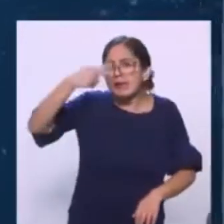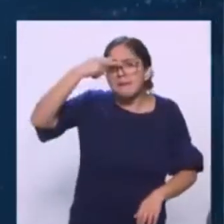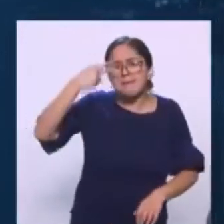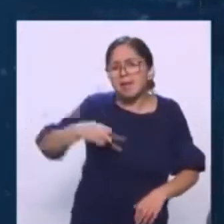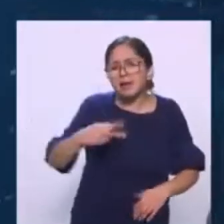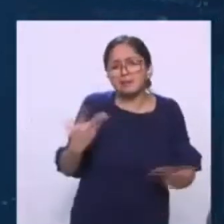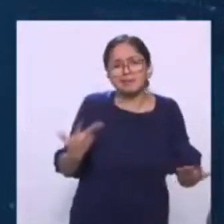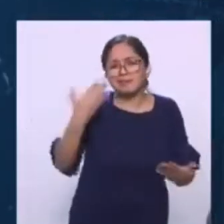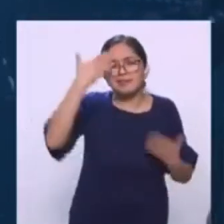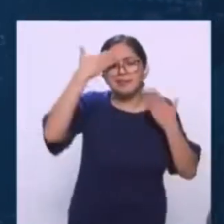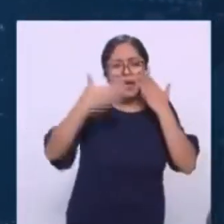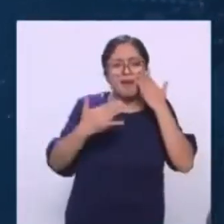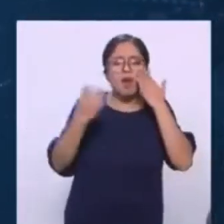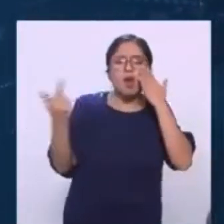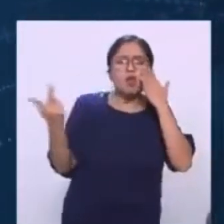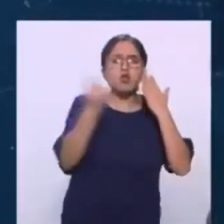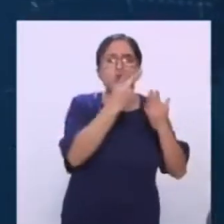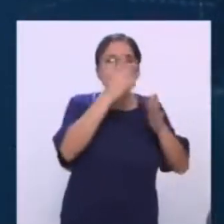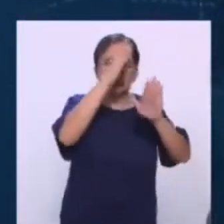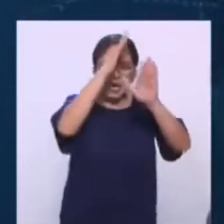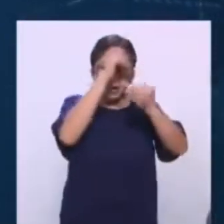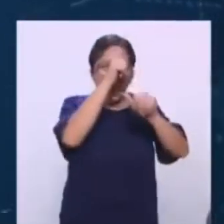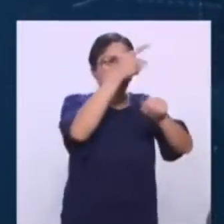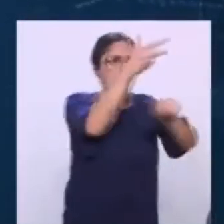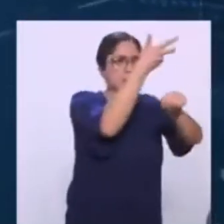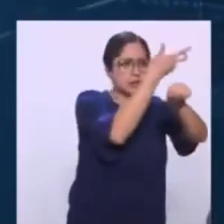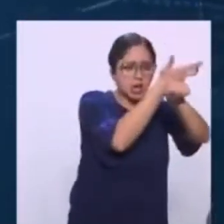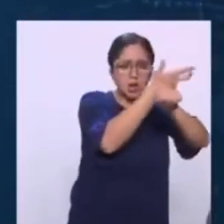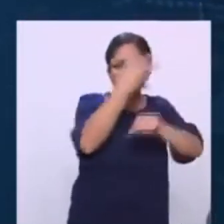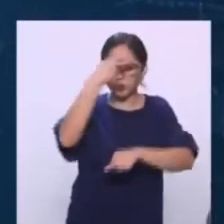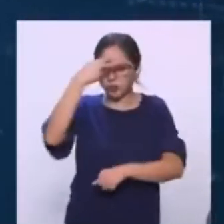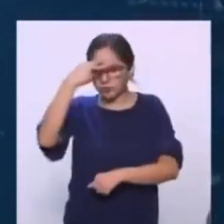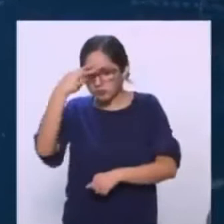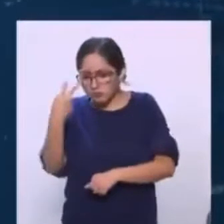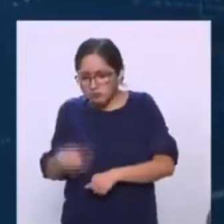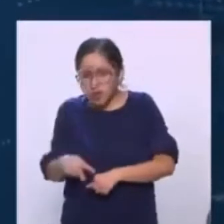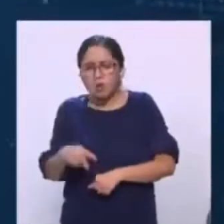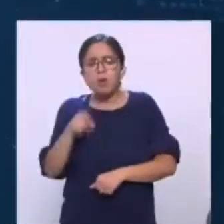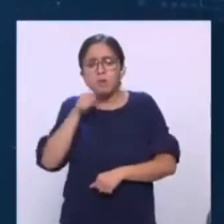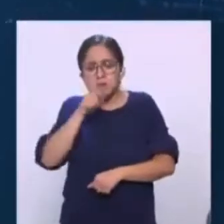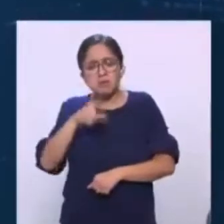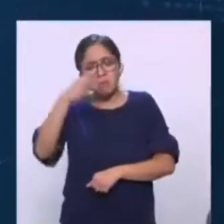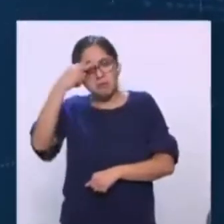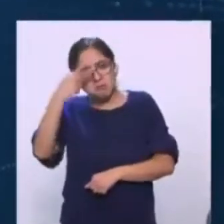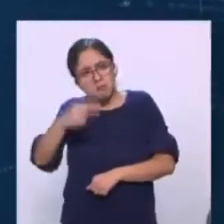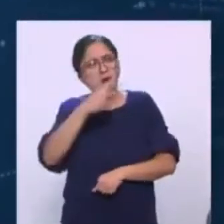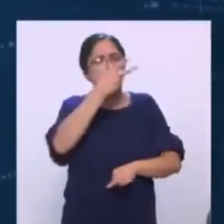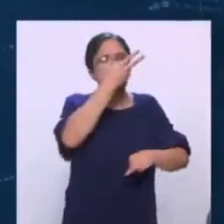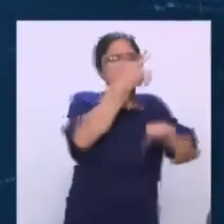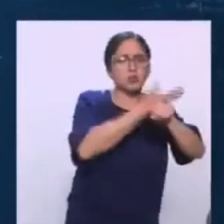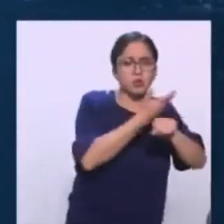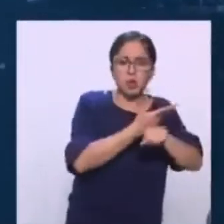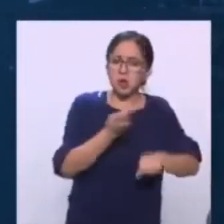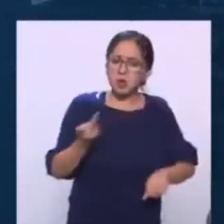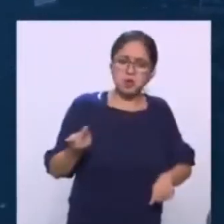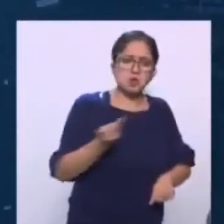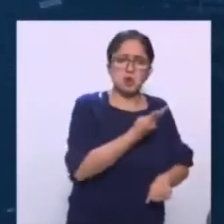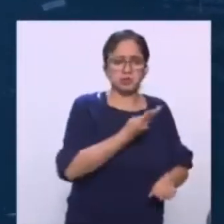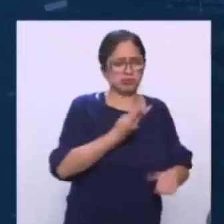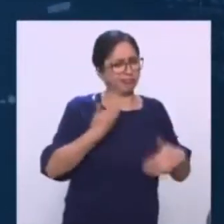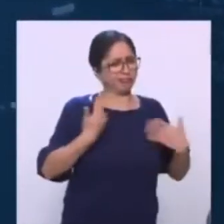importancia de la relación bilateral para ambos países es de tal grado, de tal importancia,